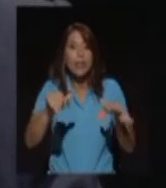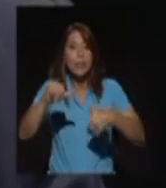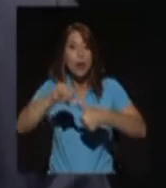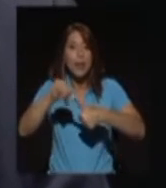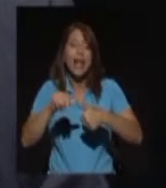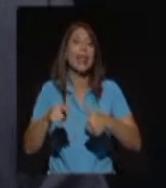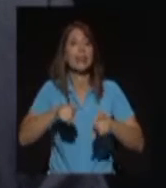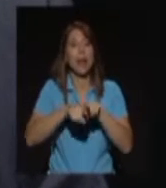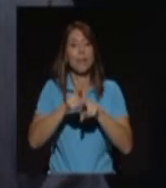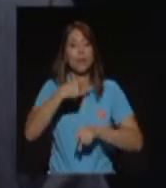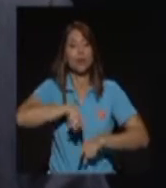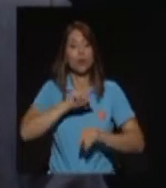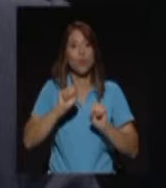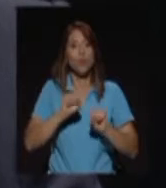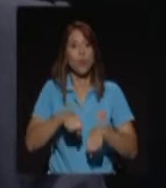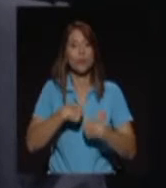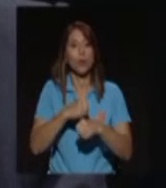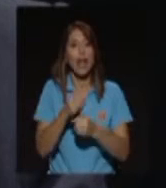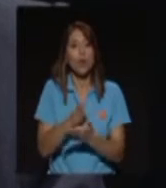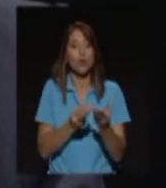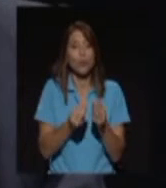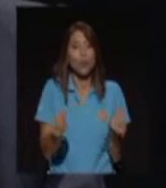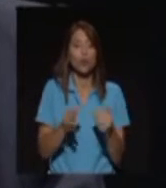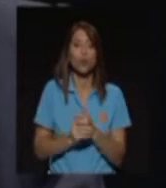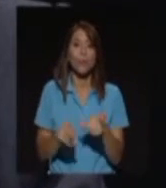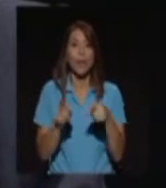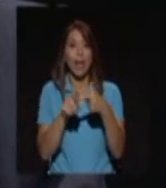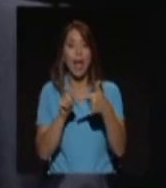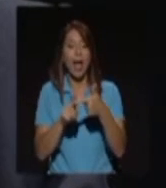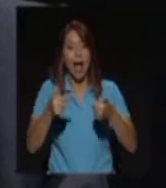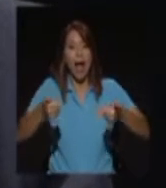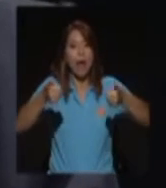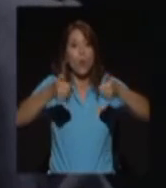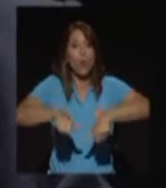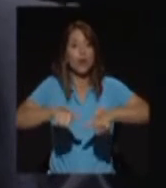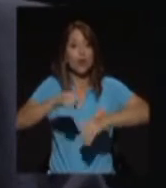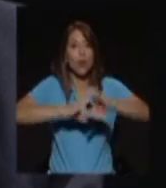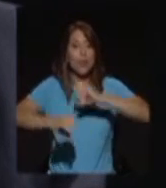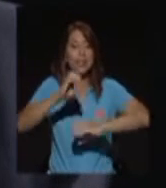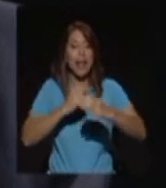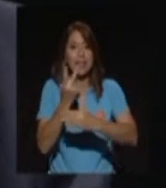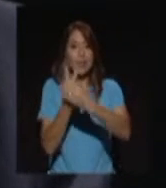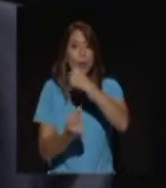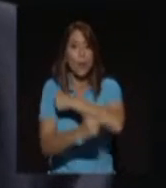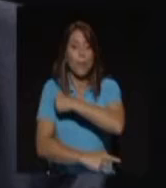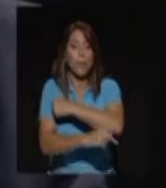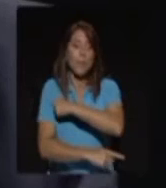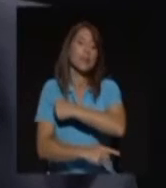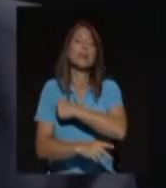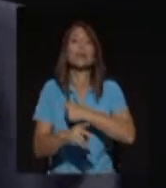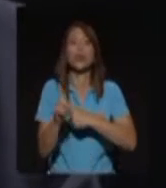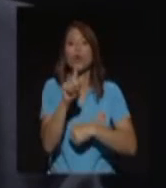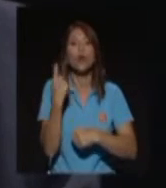productos. Seguimos otro camino que fue de los acuerdos comerciales bilaterales, ¿verdad? Ya no solamente con Centroamérica, sino